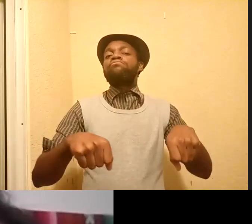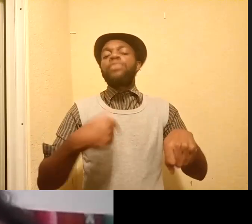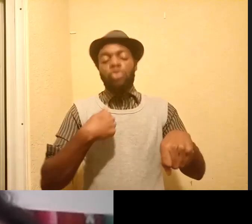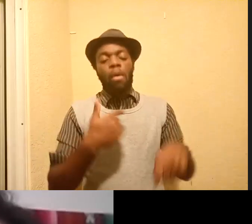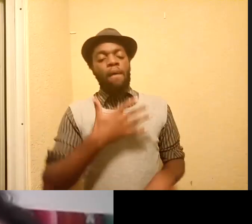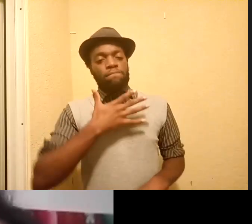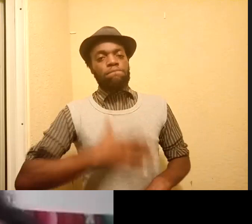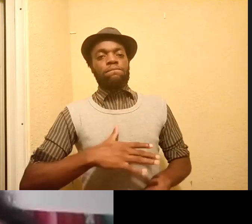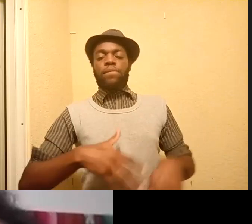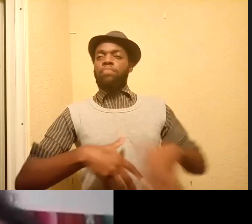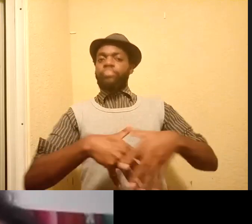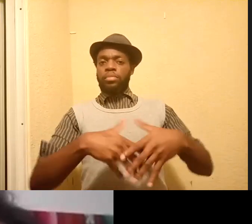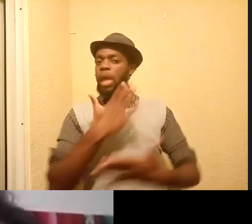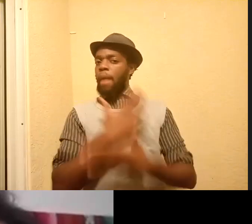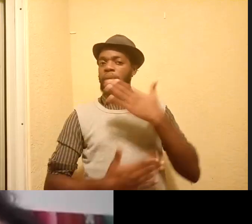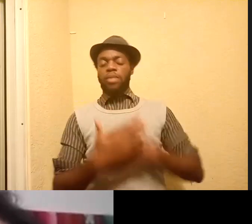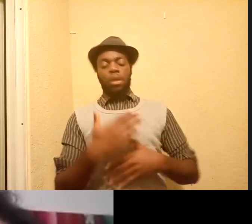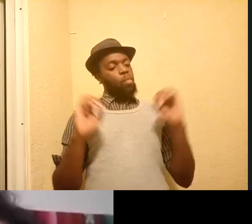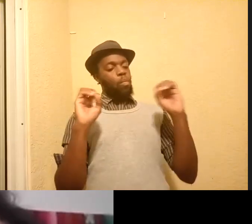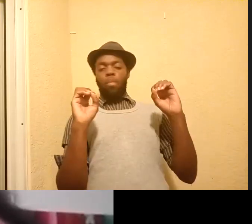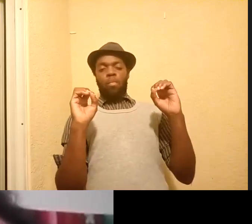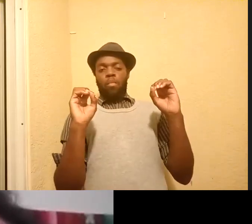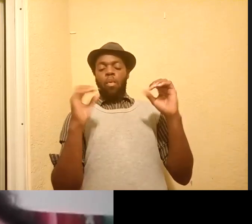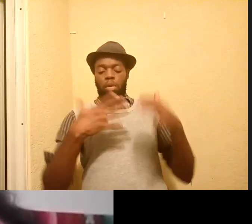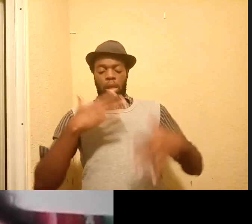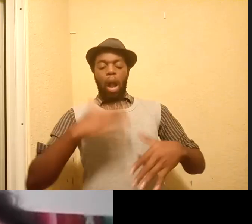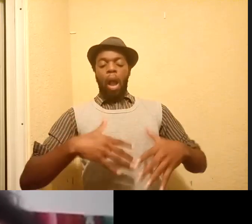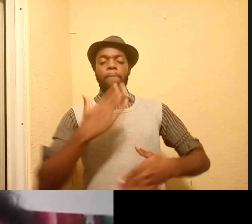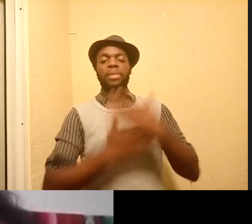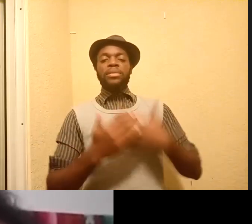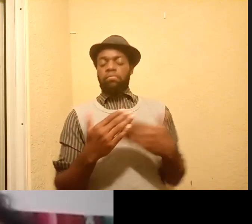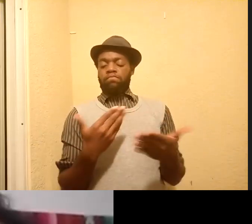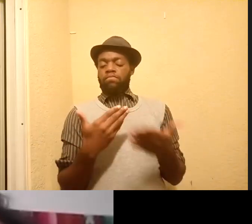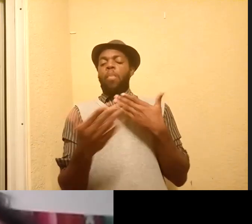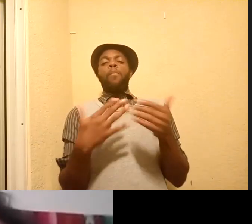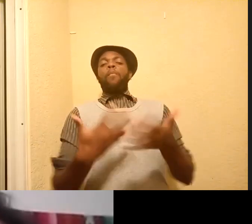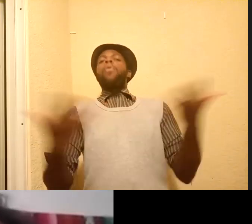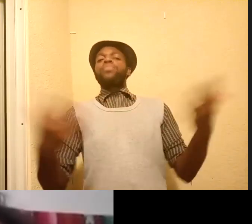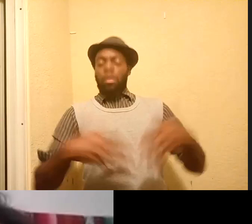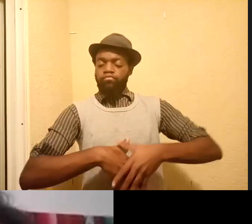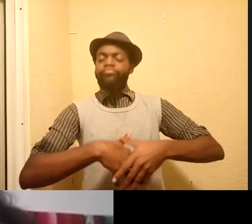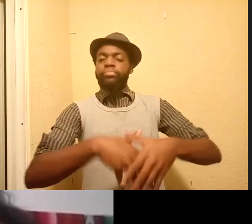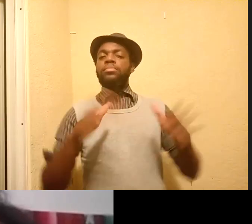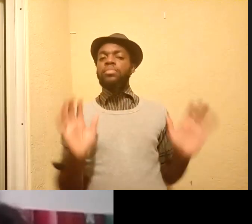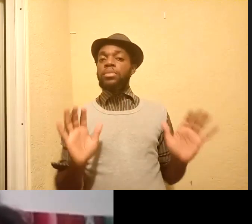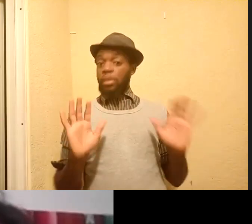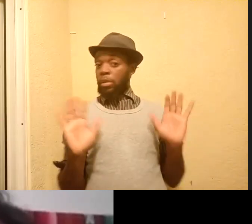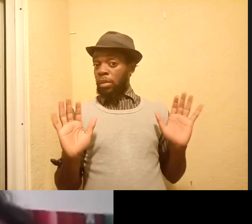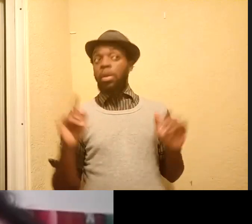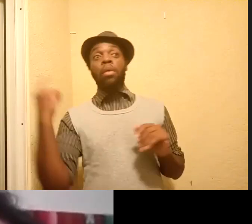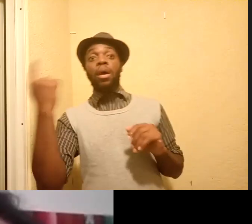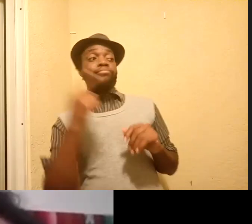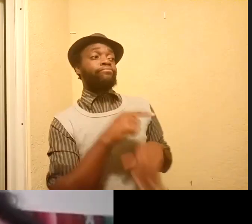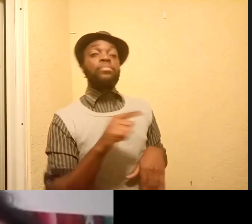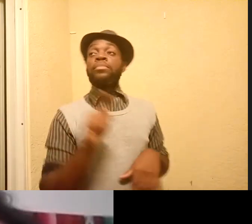que si bien es cierto, existen parámetros preestablecidos socialmente naturalizados,